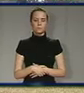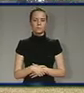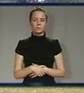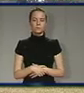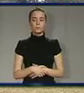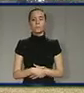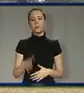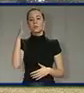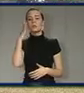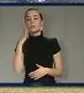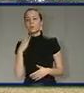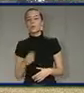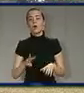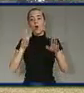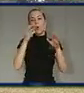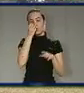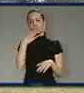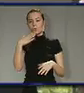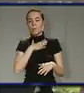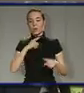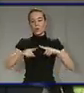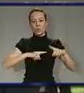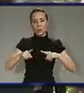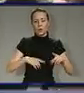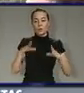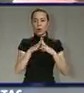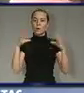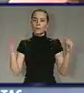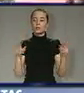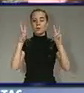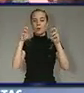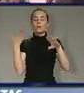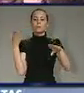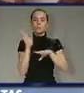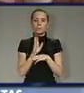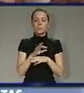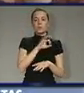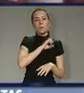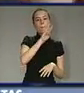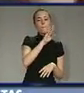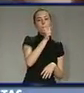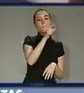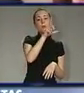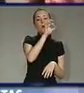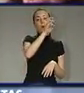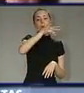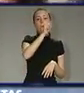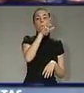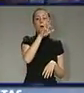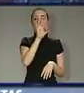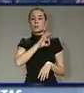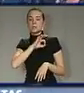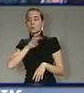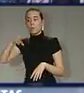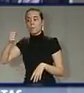El 8 de mayo se conocerá el nombre del nuevo rector... ...de la Universidad de Alicante... ...Manuel Palomar o Antonio Marcilla... ...que ya se presentó hace cuatro años contra